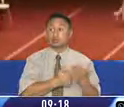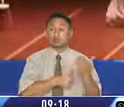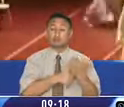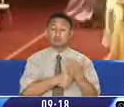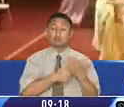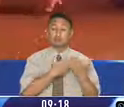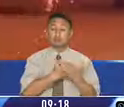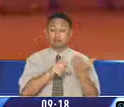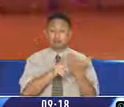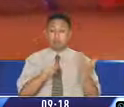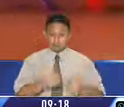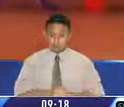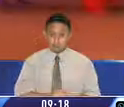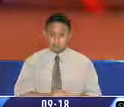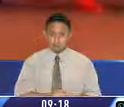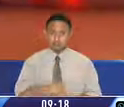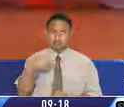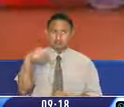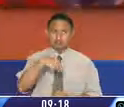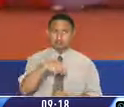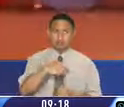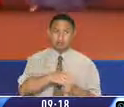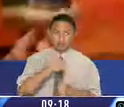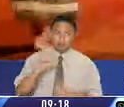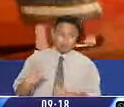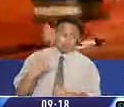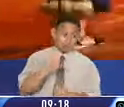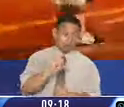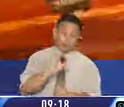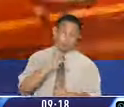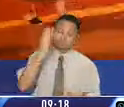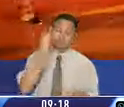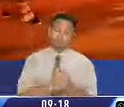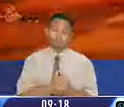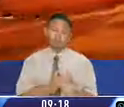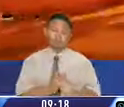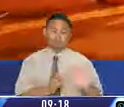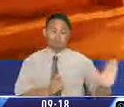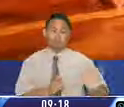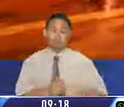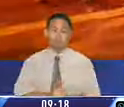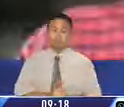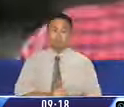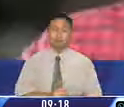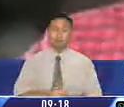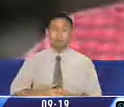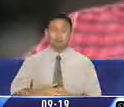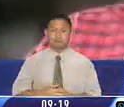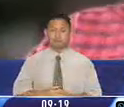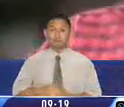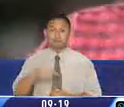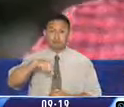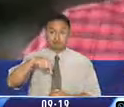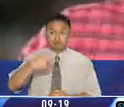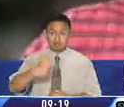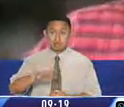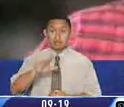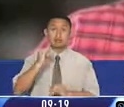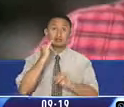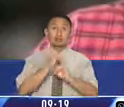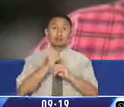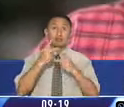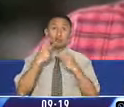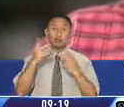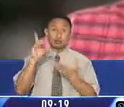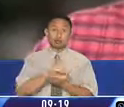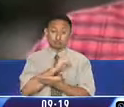y Finanzas para suspender la asignación de fondos a esa corporación cultural. Existe una institución pública de la danza. Esta